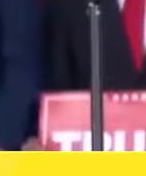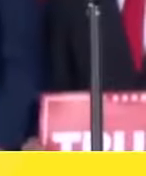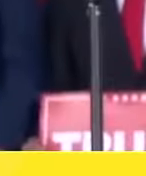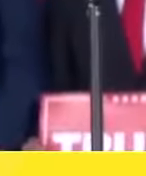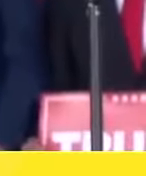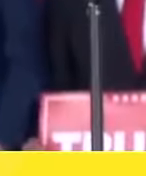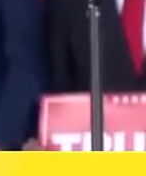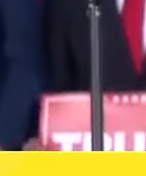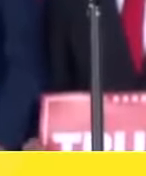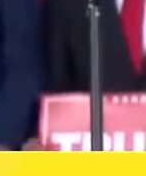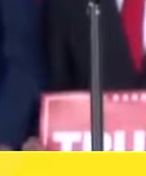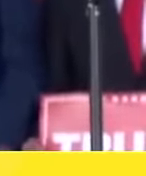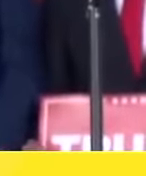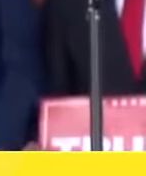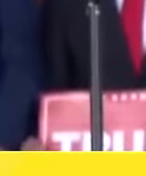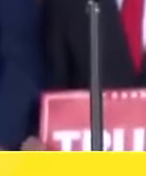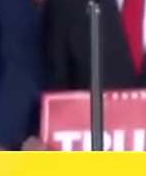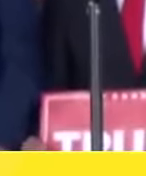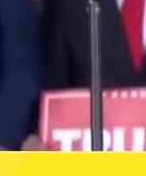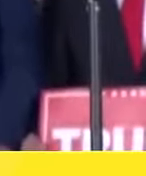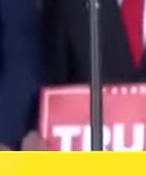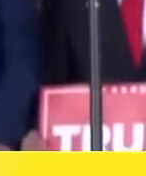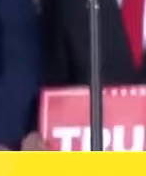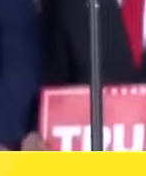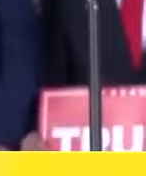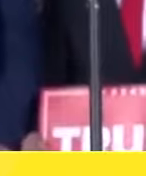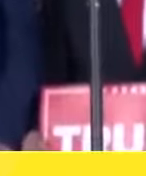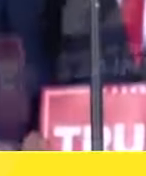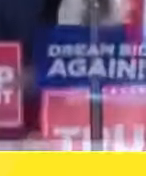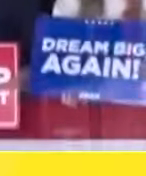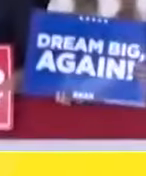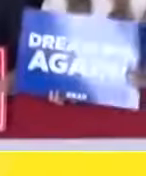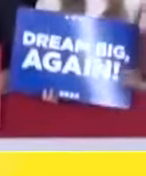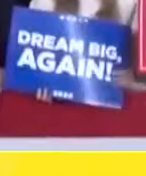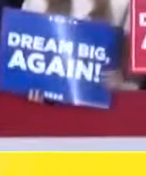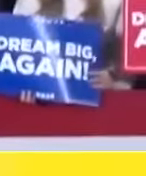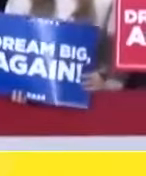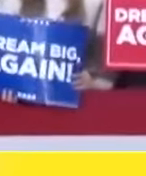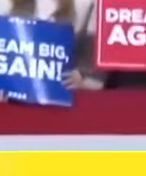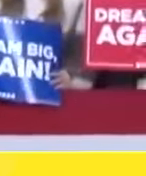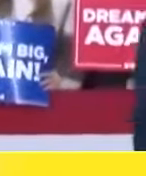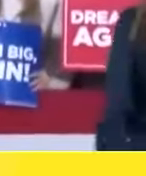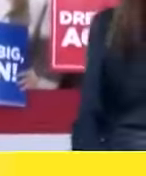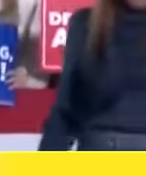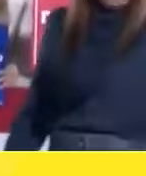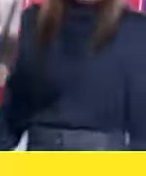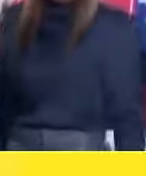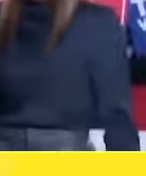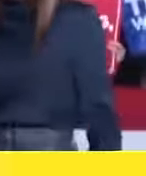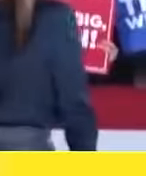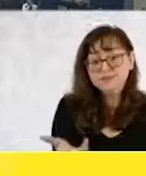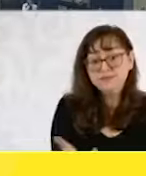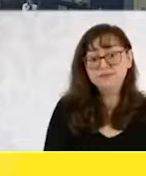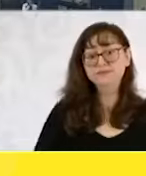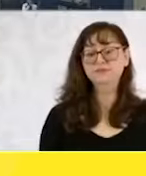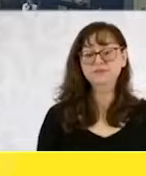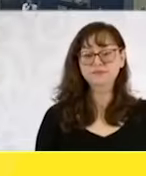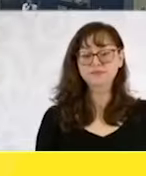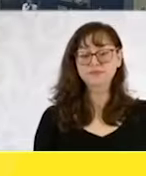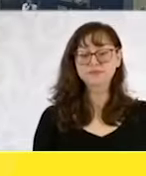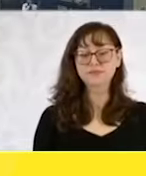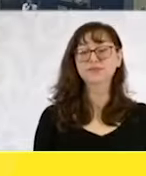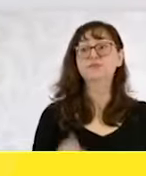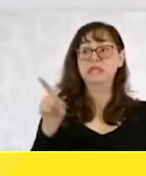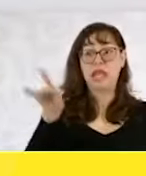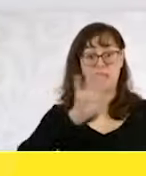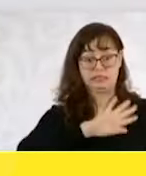aumentar 25% los aranceles si no frena el flujo migratorio y el tráfico de drogas, sentenció. Además, en información